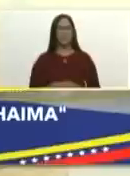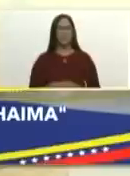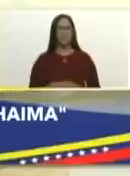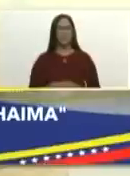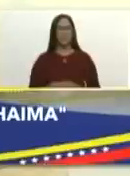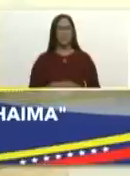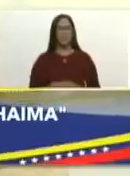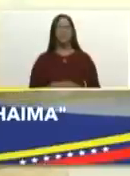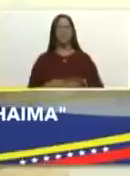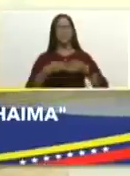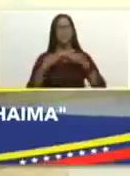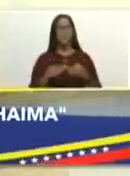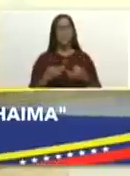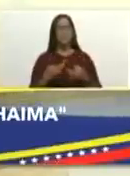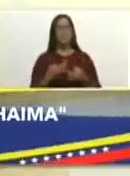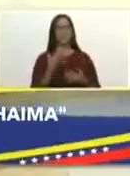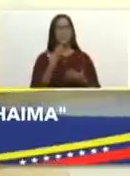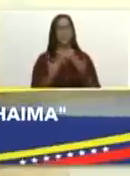Contundente, Ricardo, vale, con